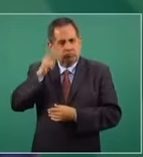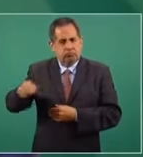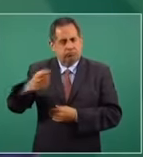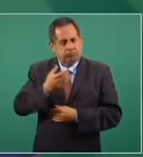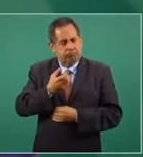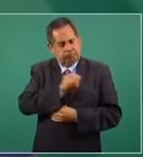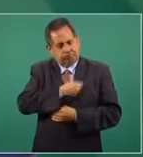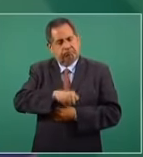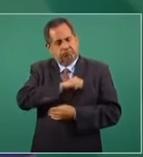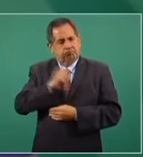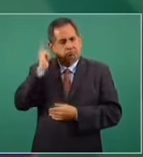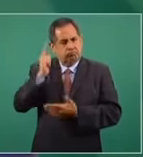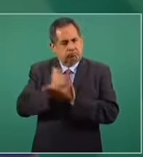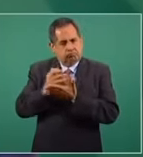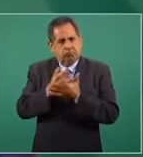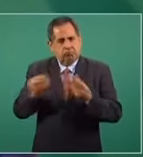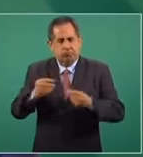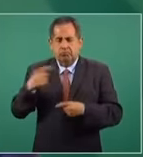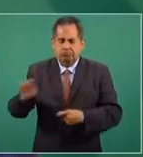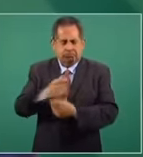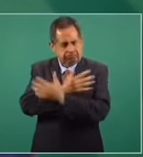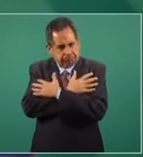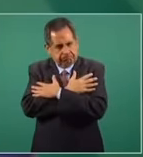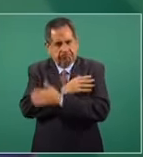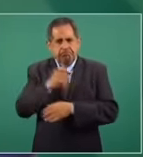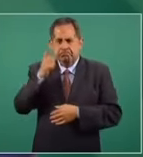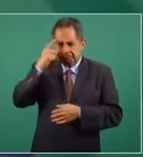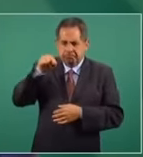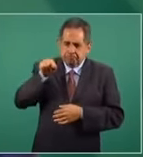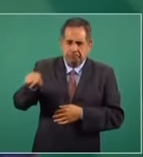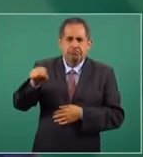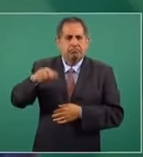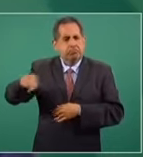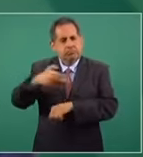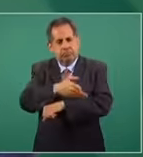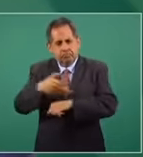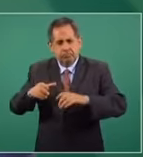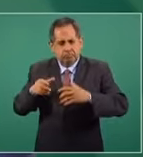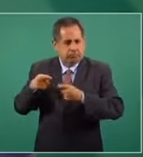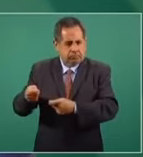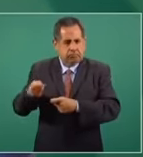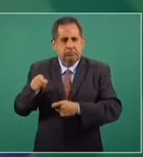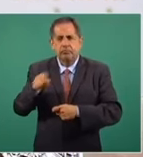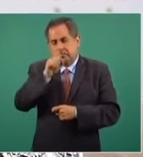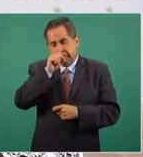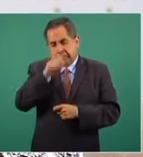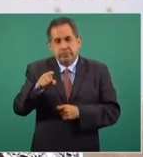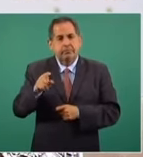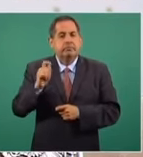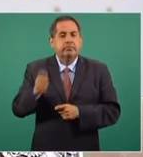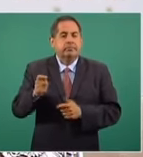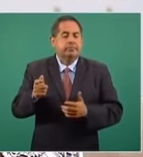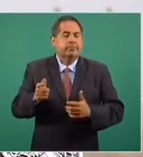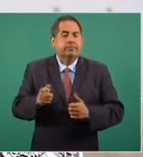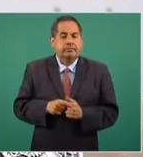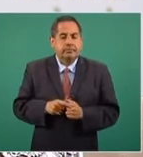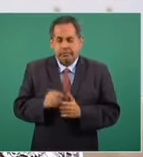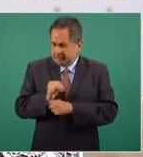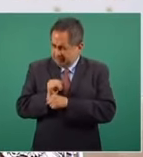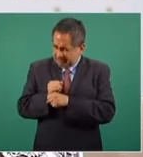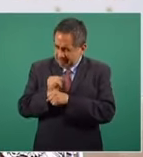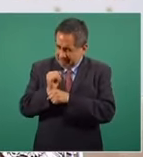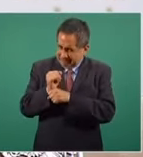recupere y le mandamos un abrazo a ella, a sus familiares y vamos a investigar